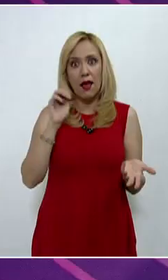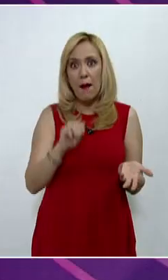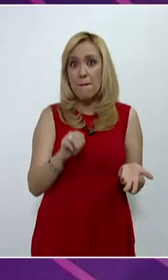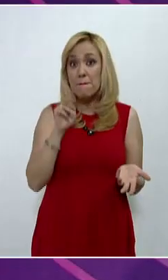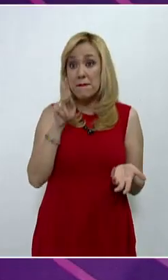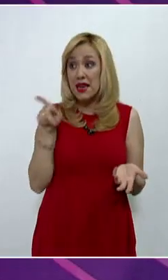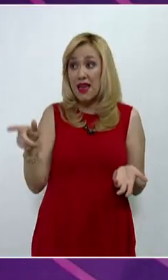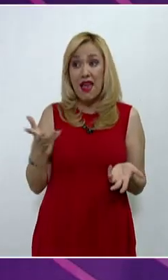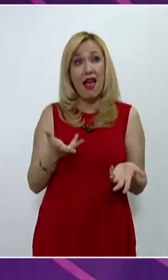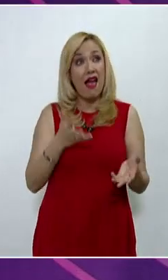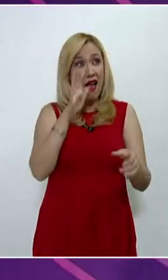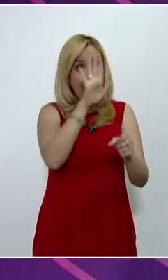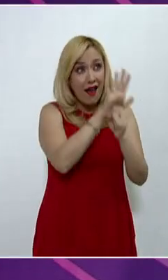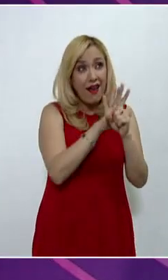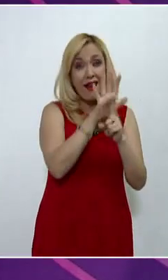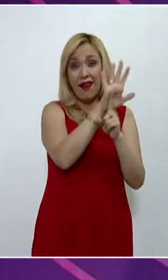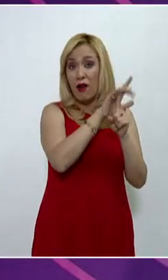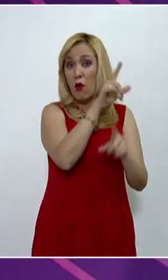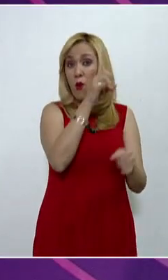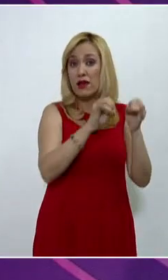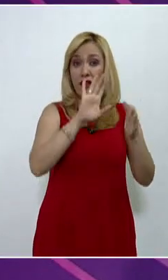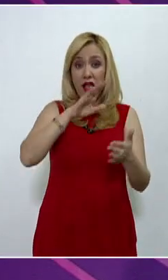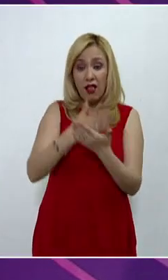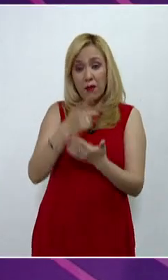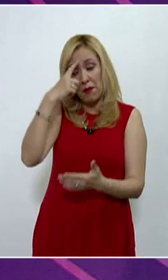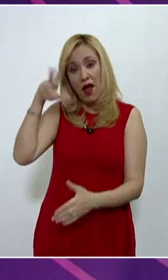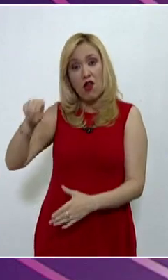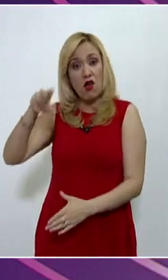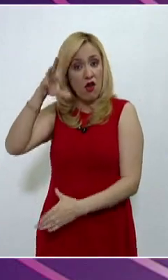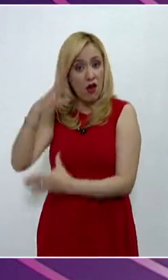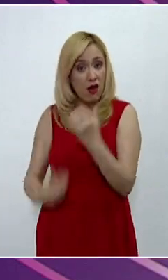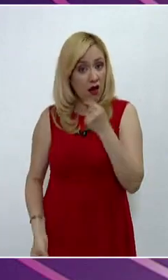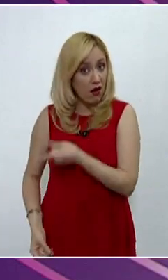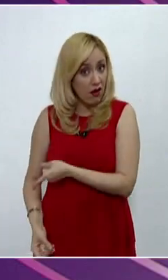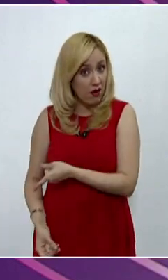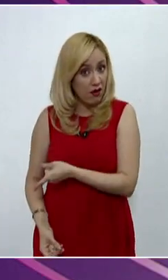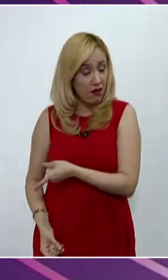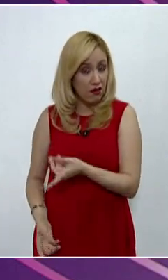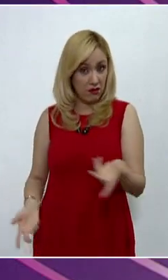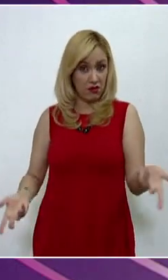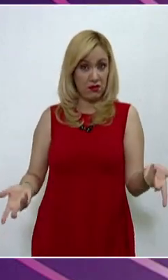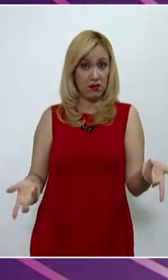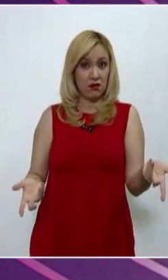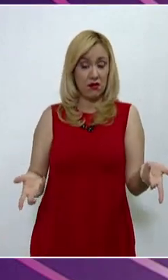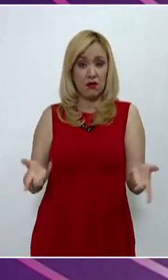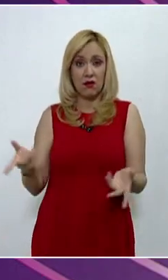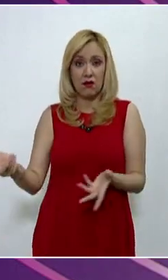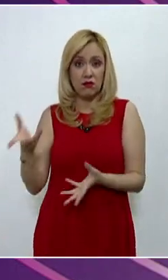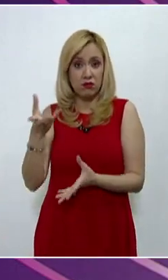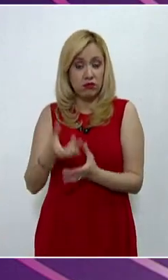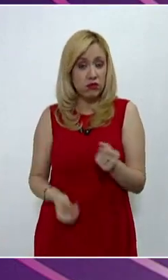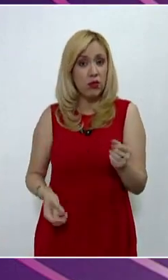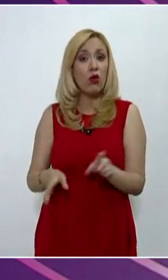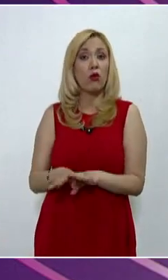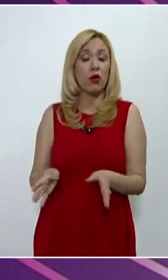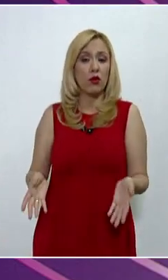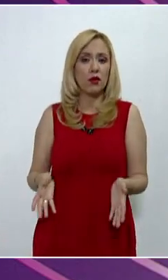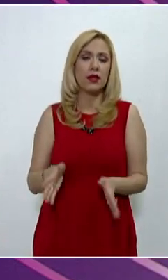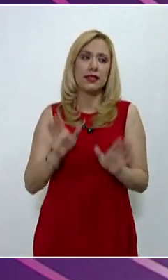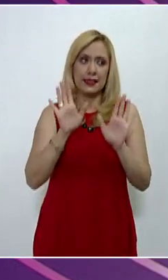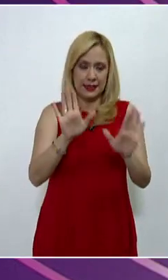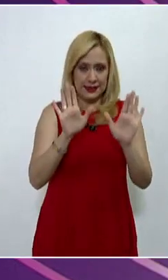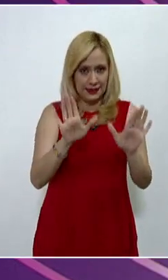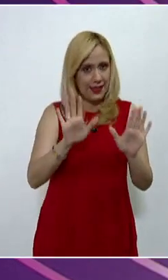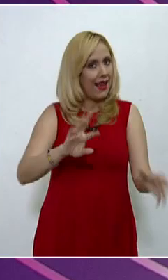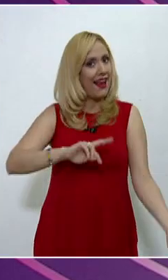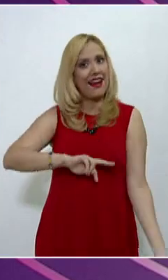juez de que se va a escapar. No hay, digamos, esta presunción ya de inicio de que se va a fugar. Es que el sistema